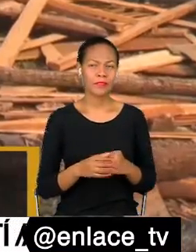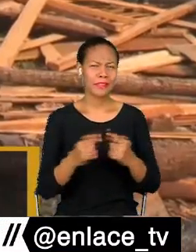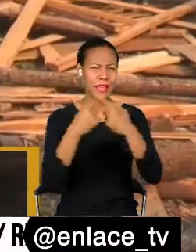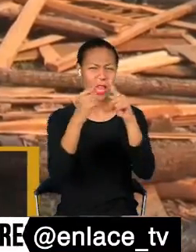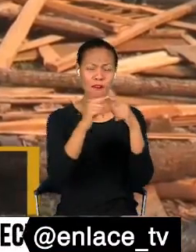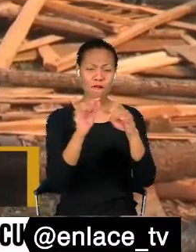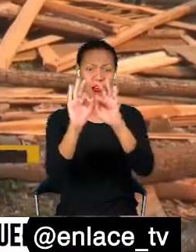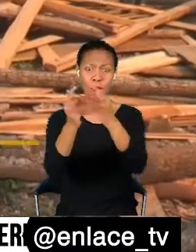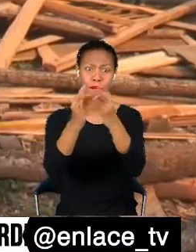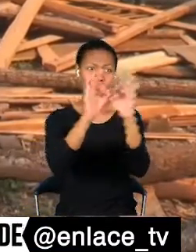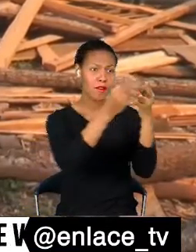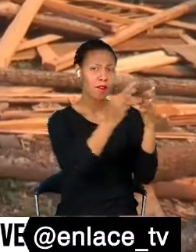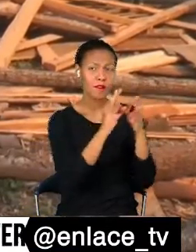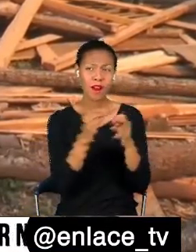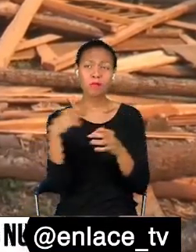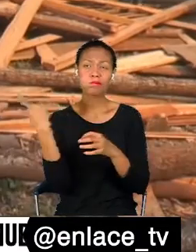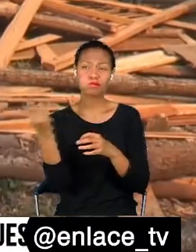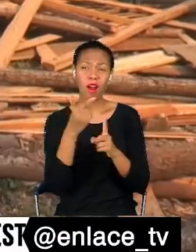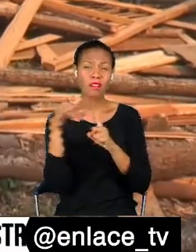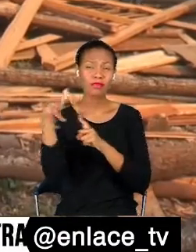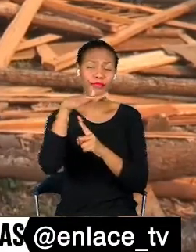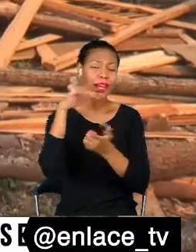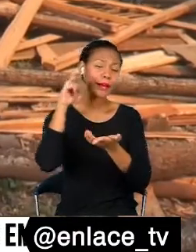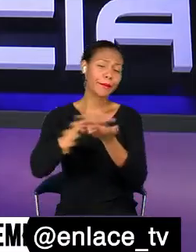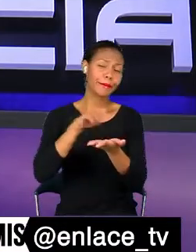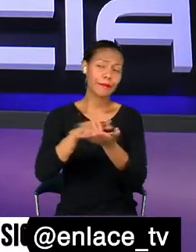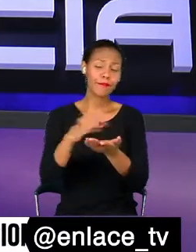Barranca Bermeja que no cuentan con vivienda propia.